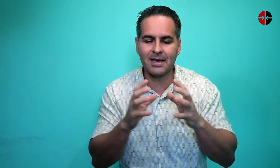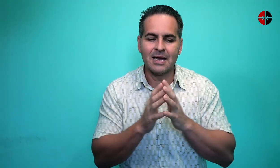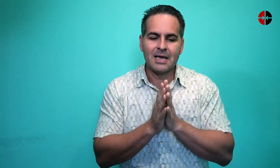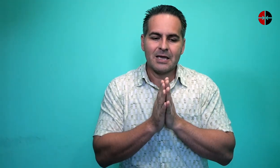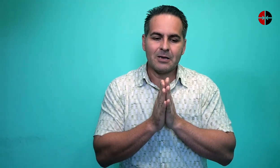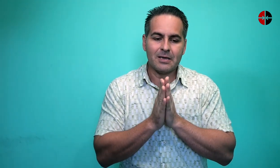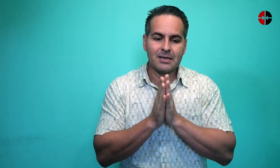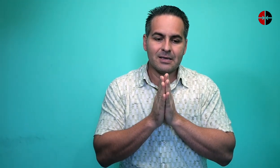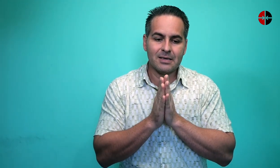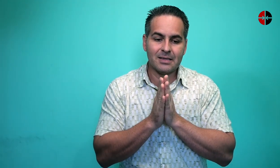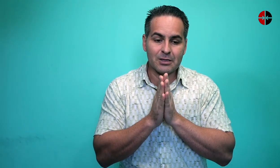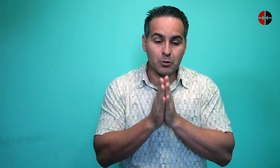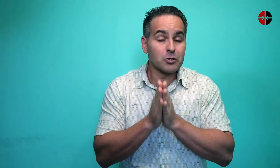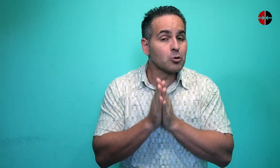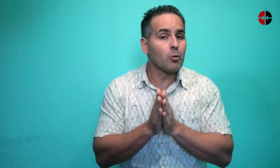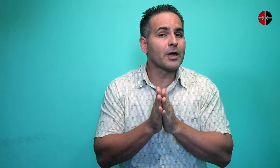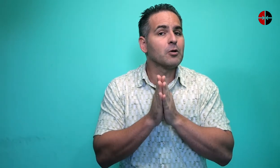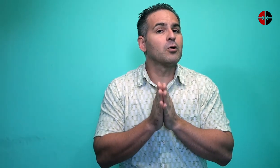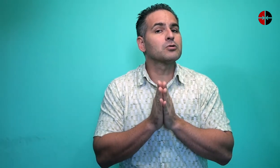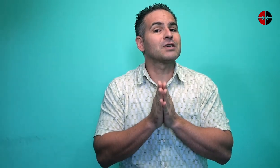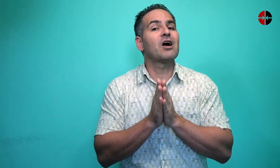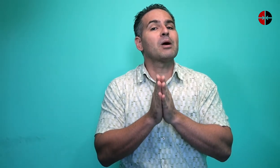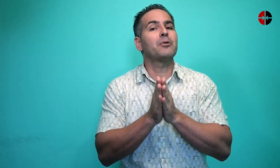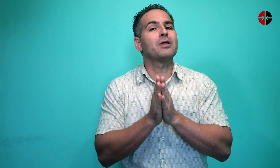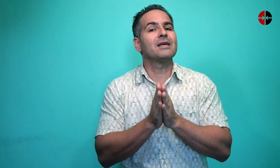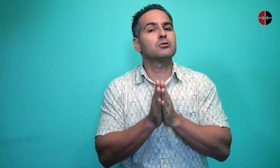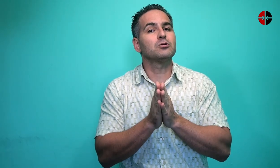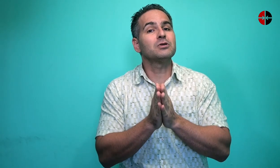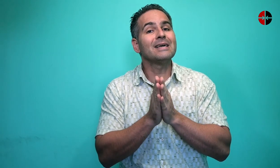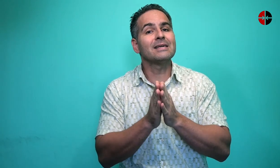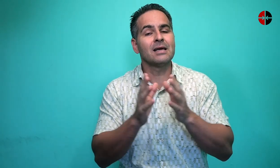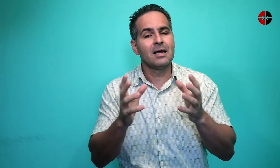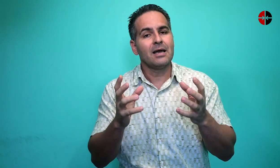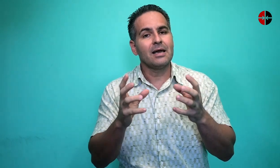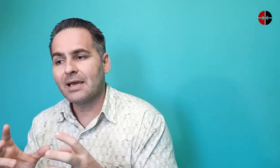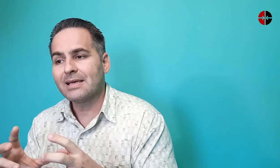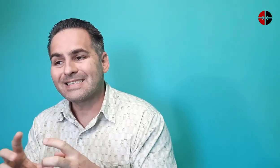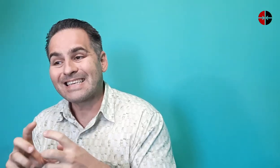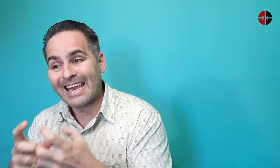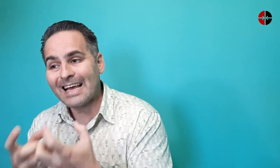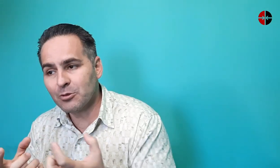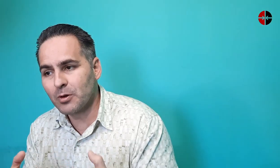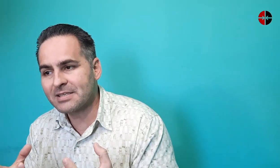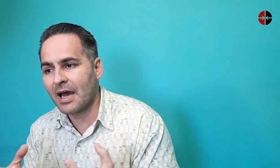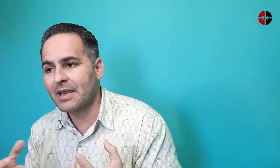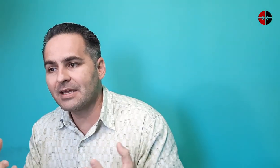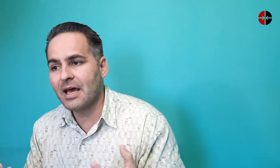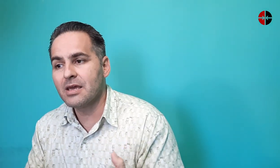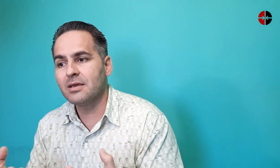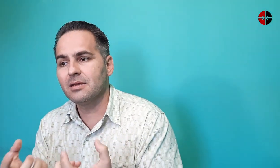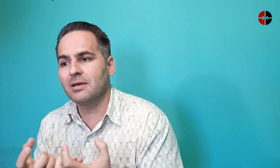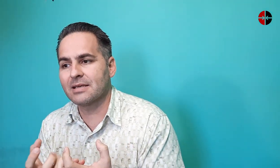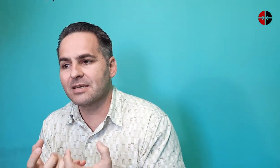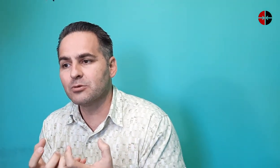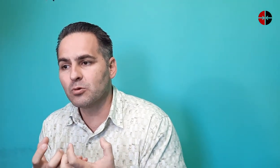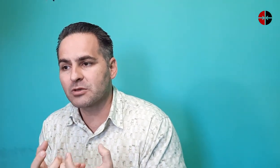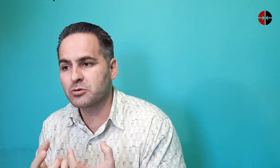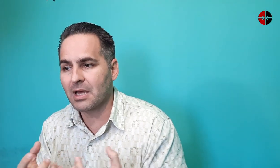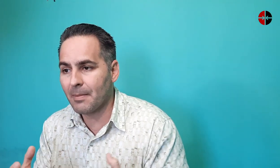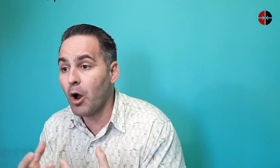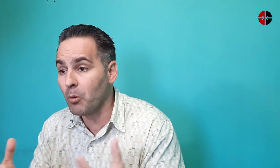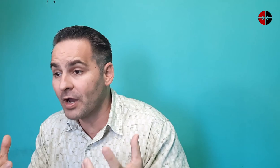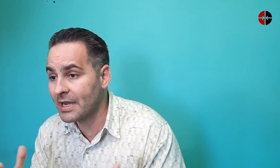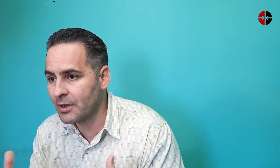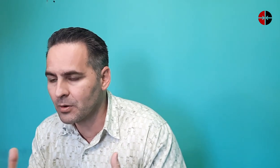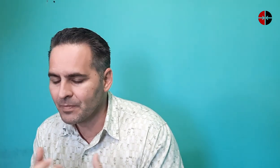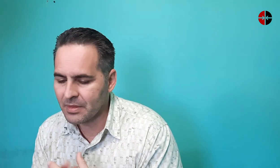abiertas y dentro de su gobierno Bueno será una prioridad entonces ir Sanando esas heridas haciendo